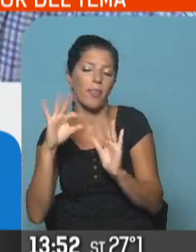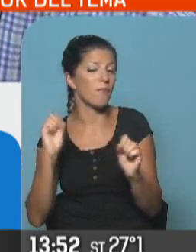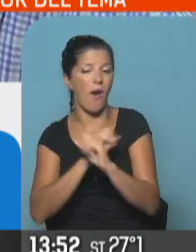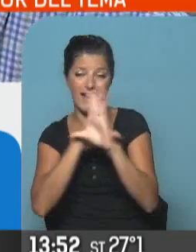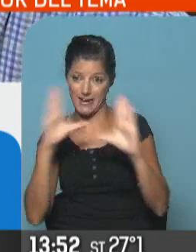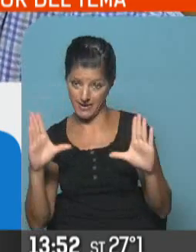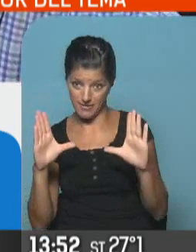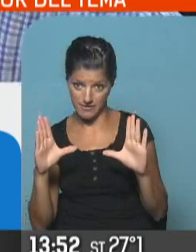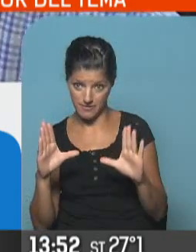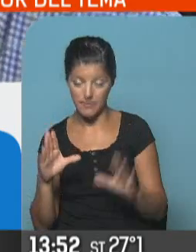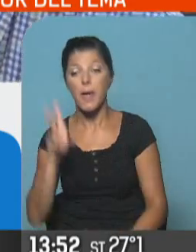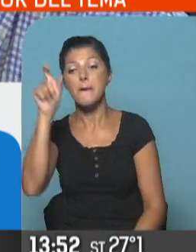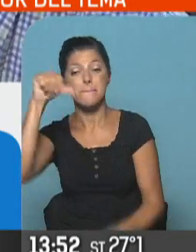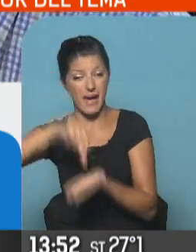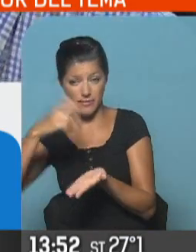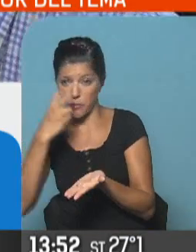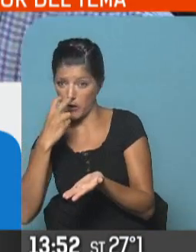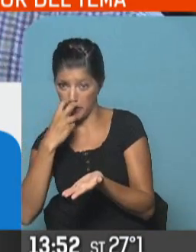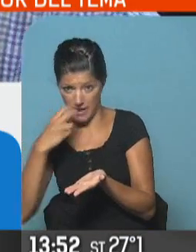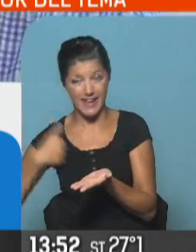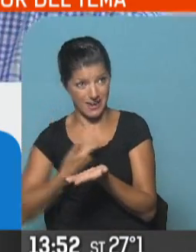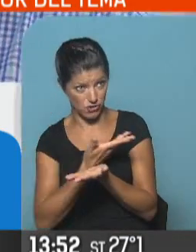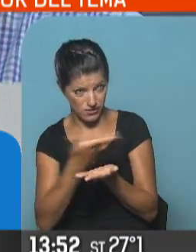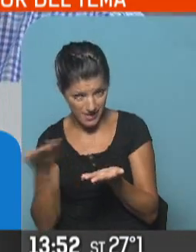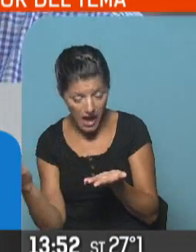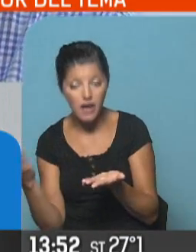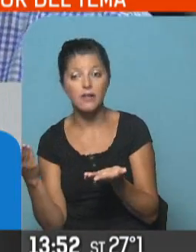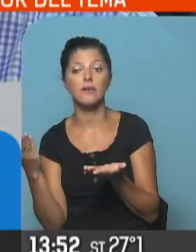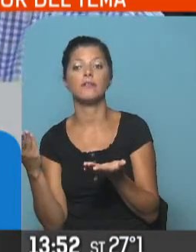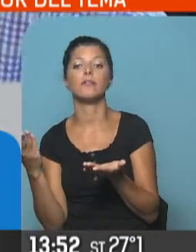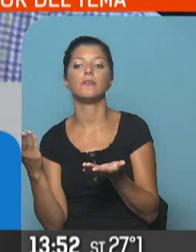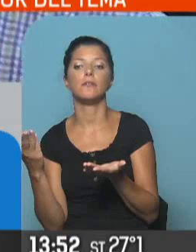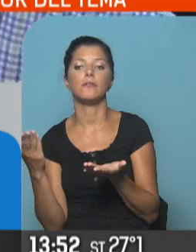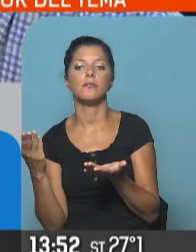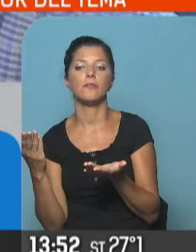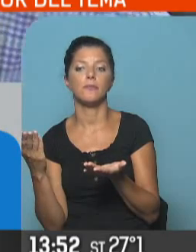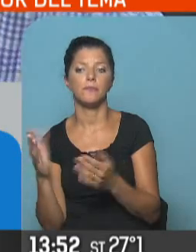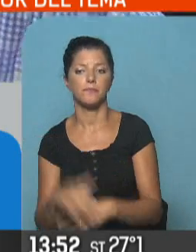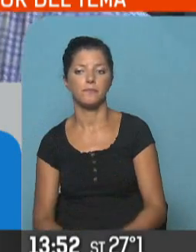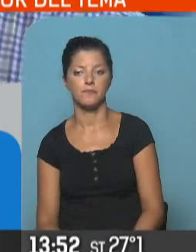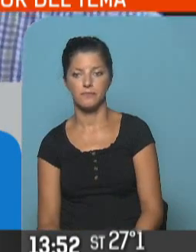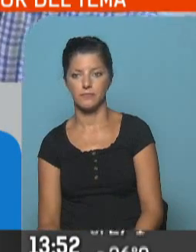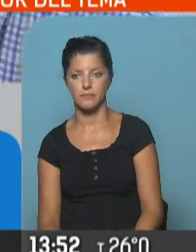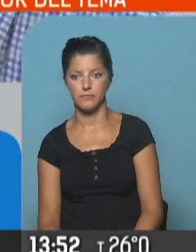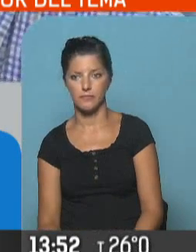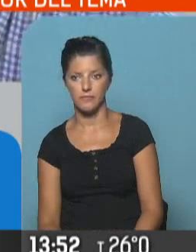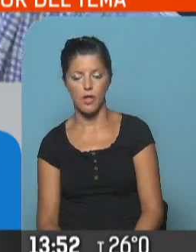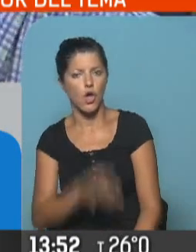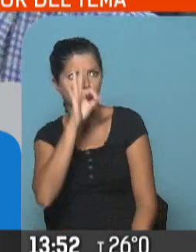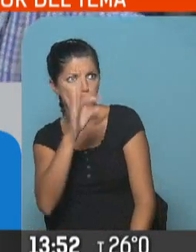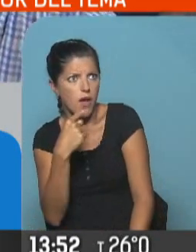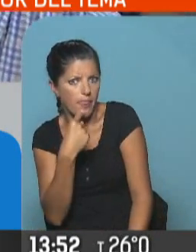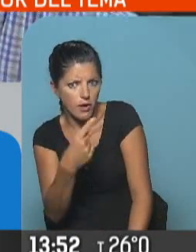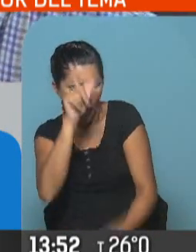jamás Bolivia, y mucho menos el pueblo boliviano, Juan Carlos, estoy seguro que ha tenido siquiera la intención de negarle a los argentinos